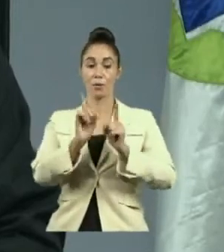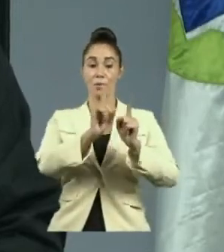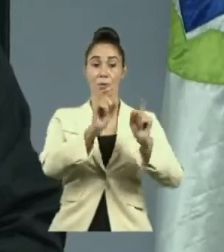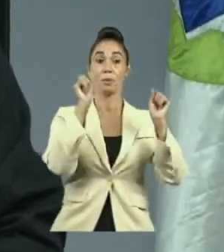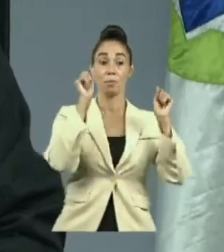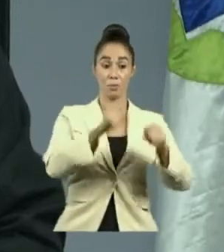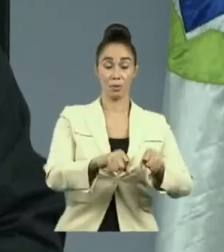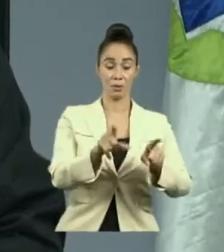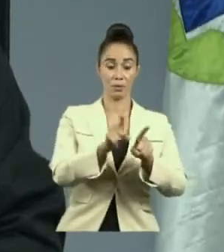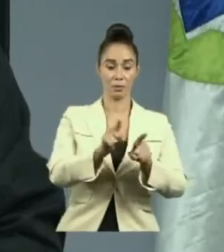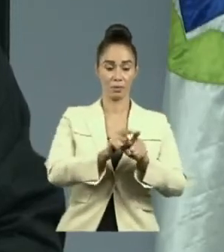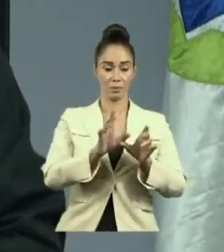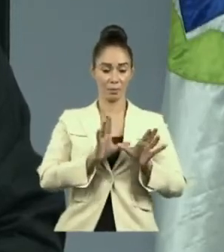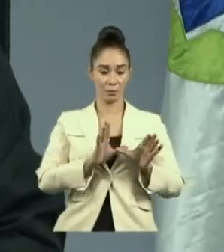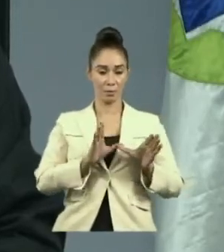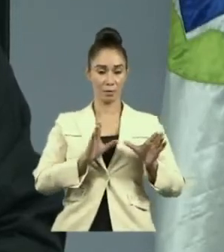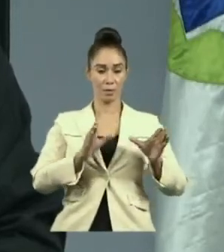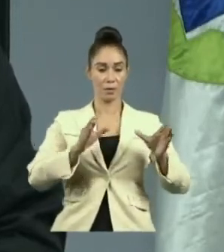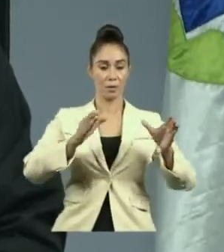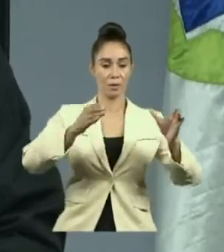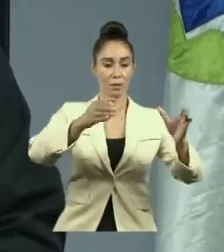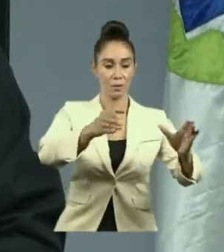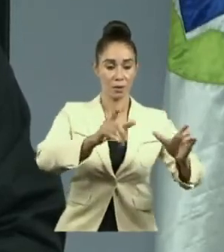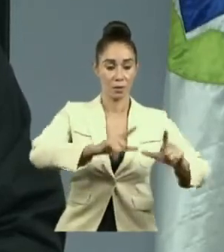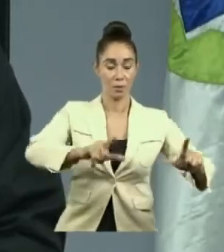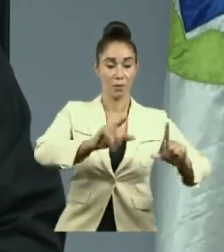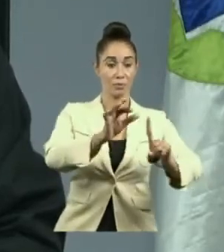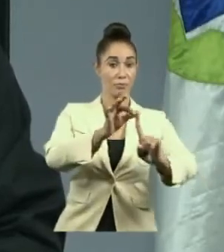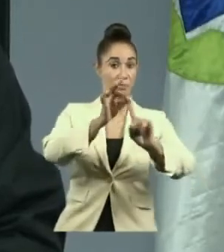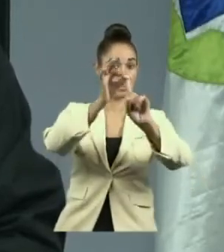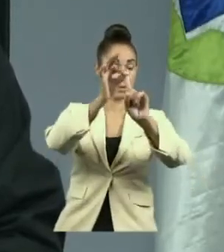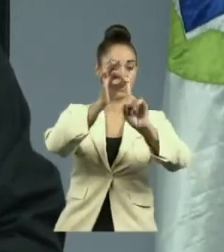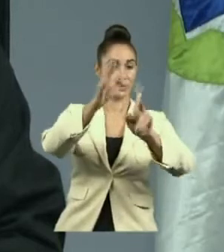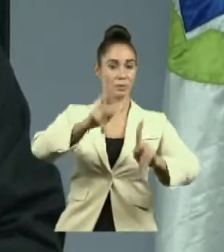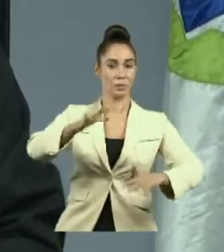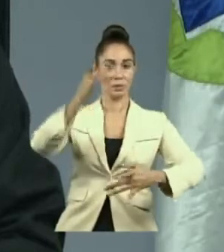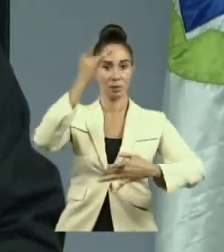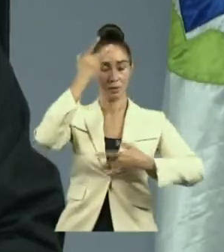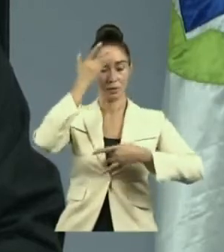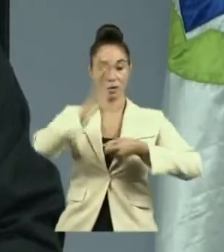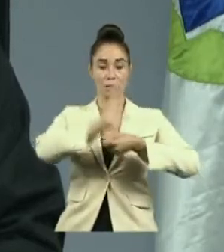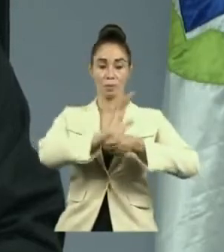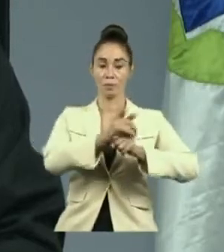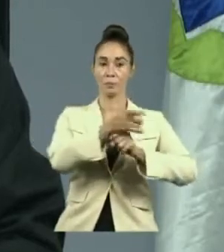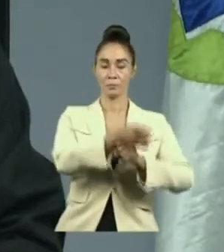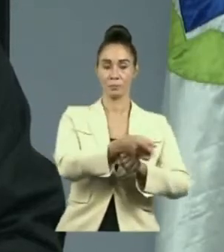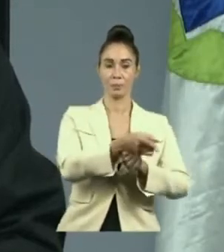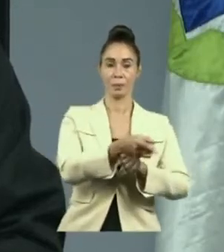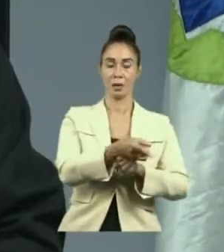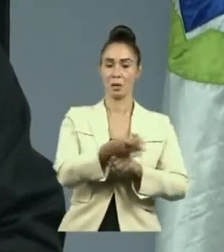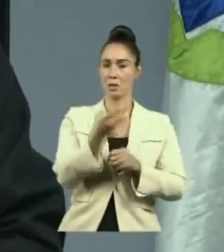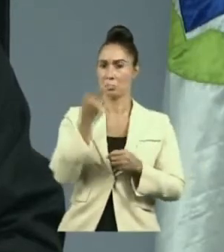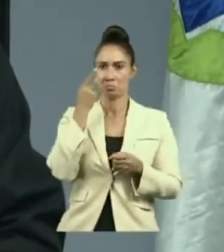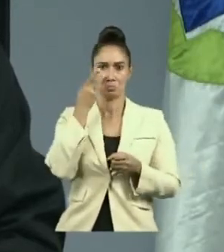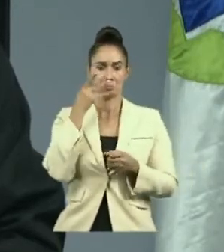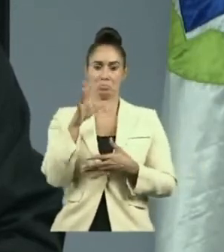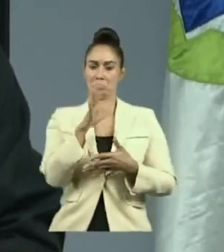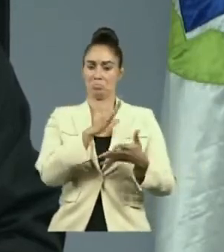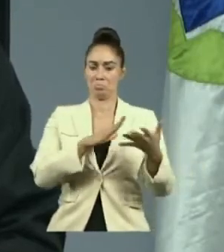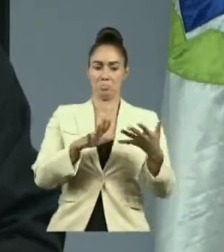habilitada las áreas especializadas para eso no veo mayores complicaciones